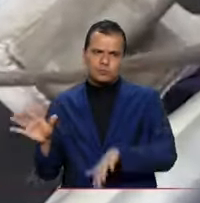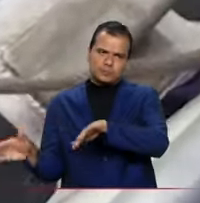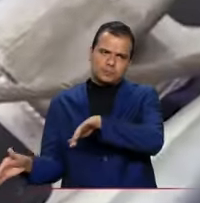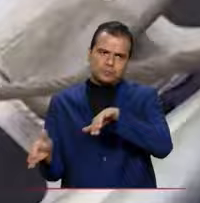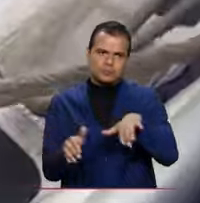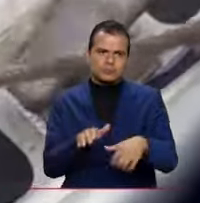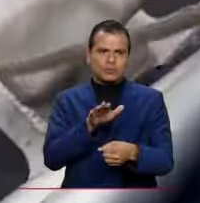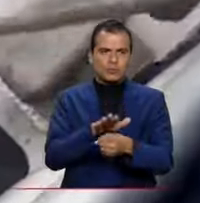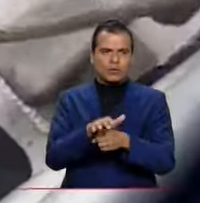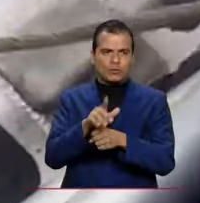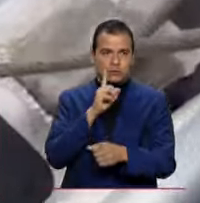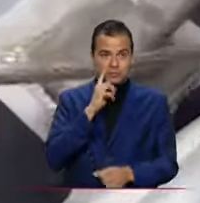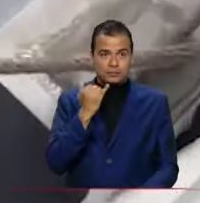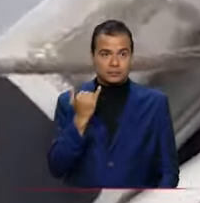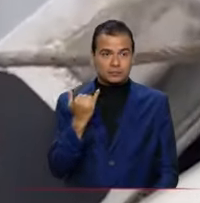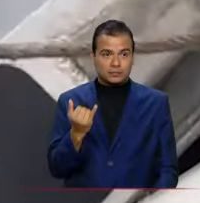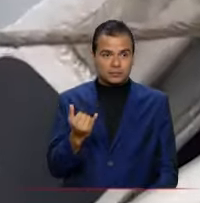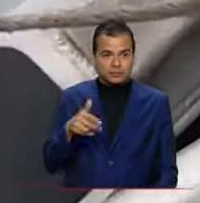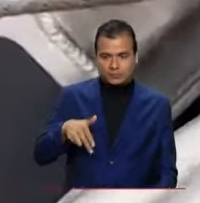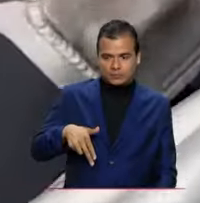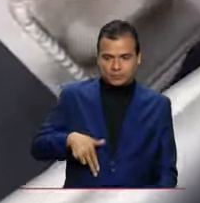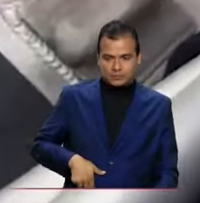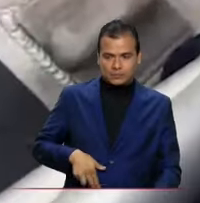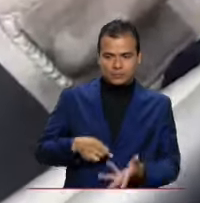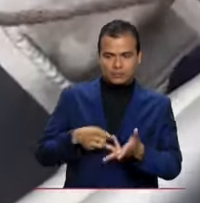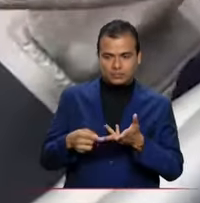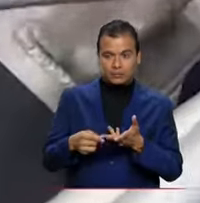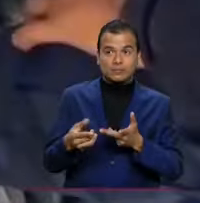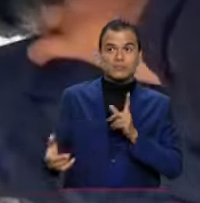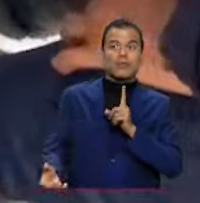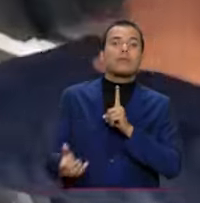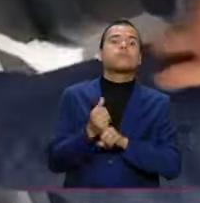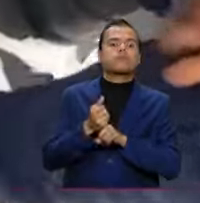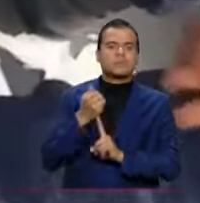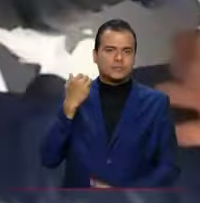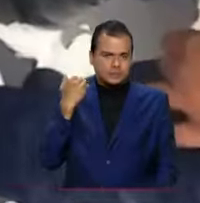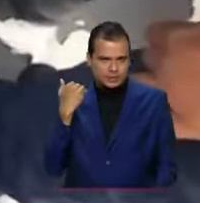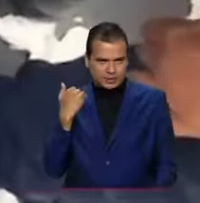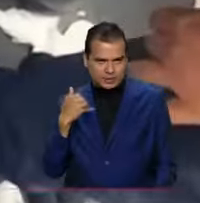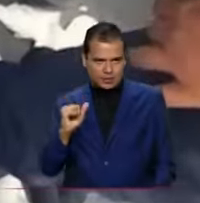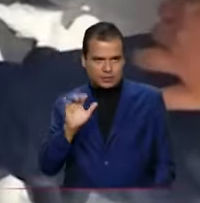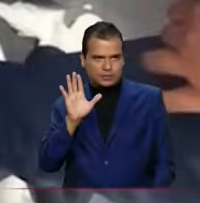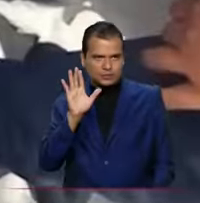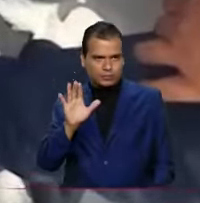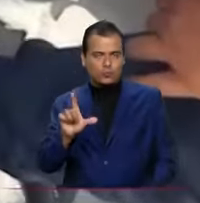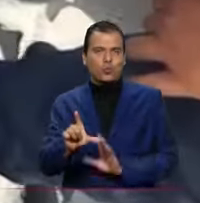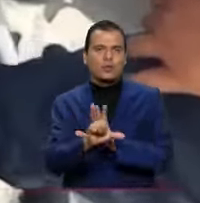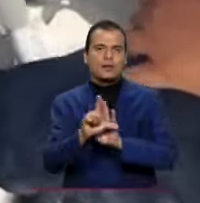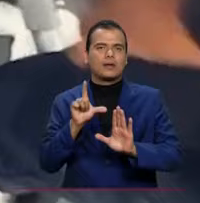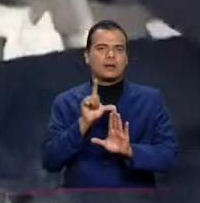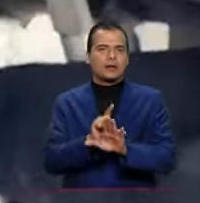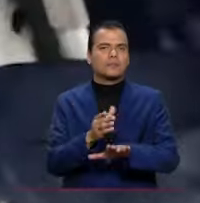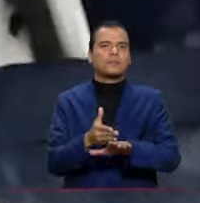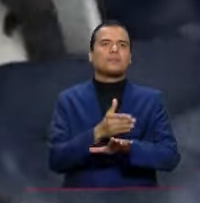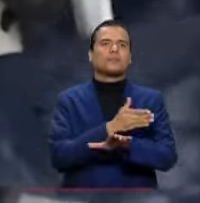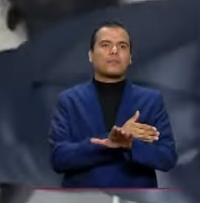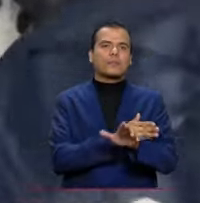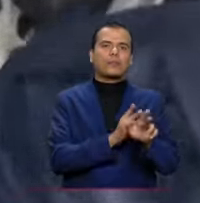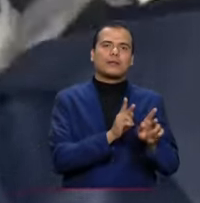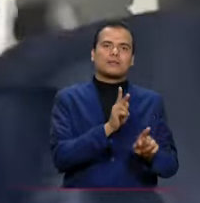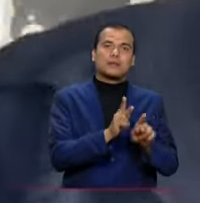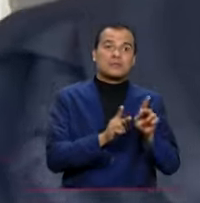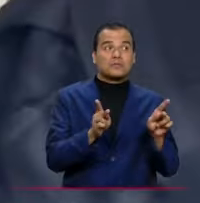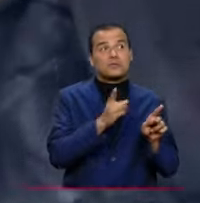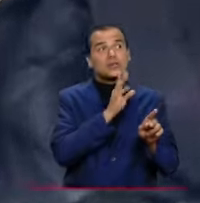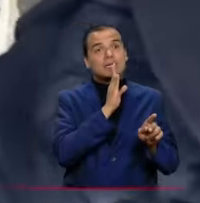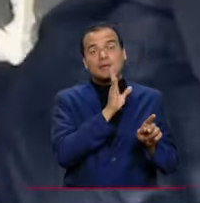En Buenaventura, unidades de guardacostas recuperaron 4 fusiles y 172 cartuchos que habían sido lanzados al mar por